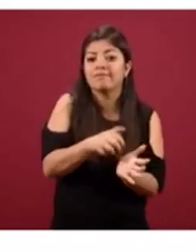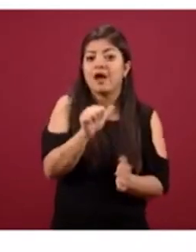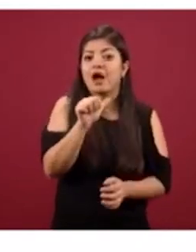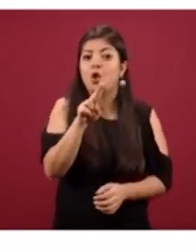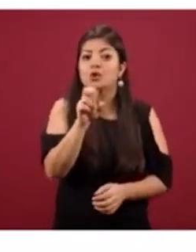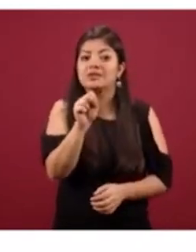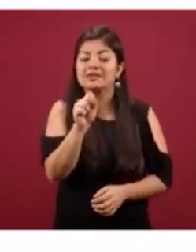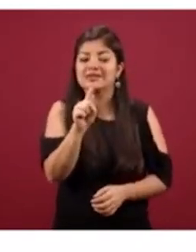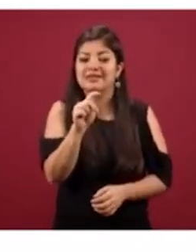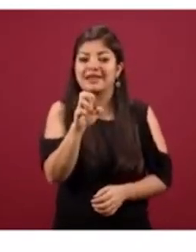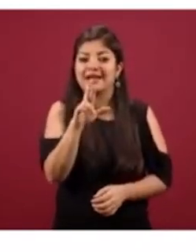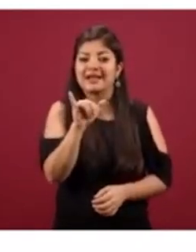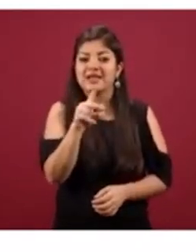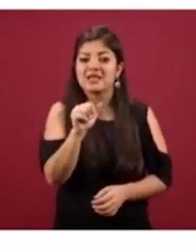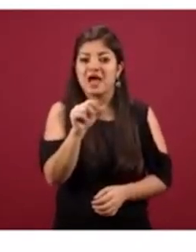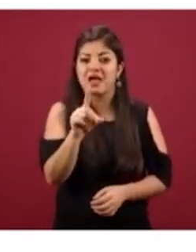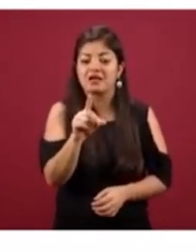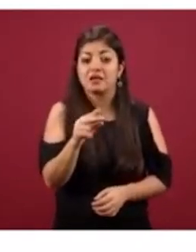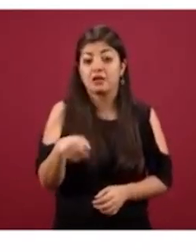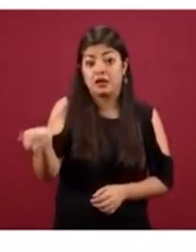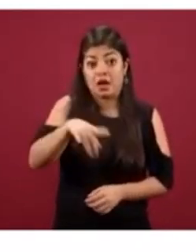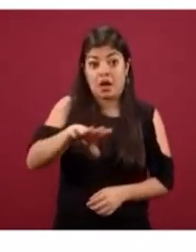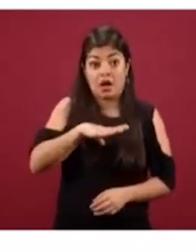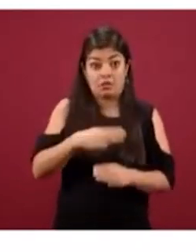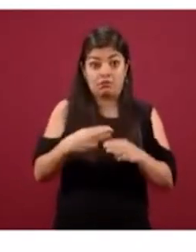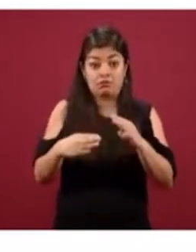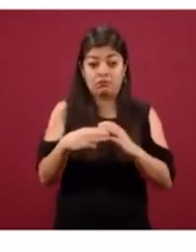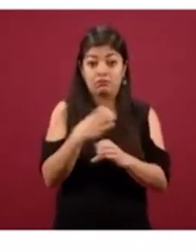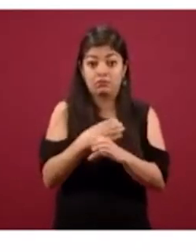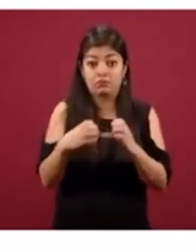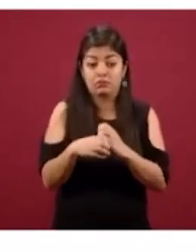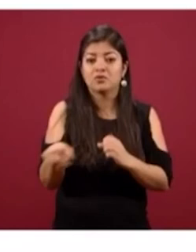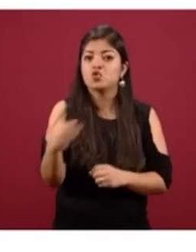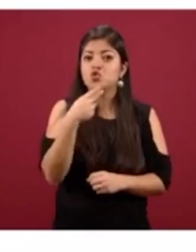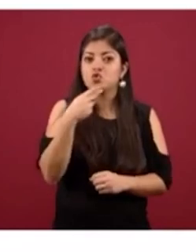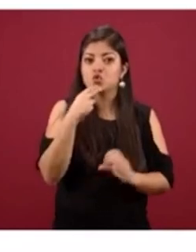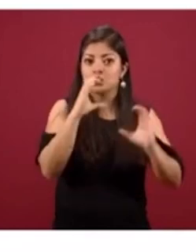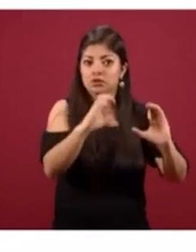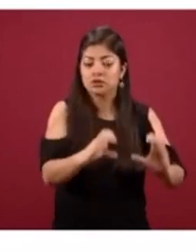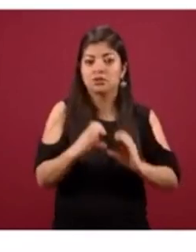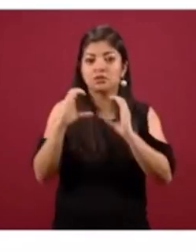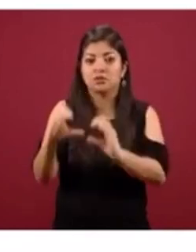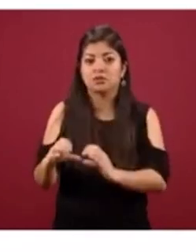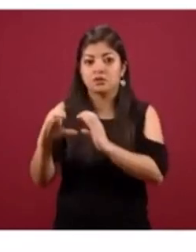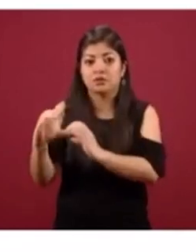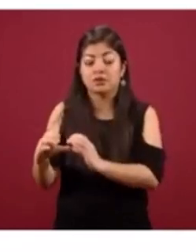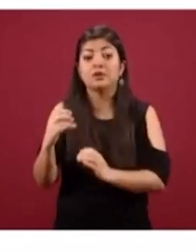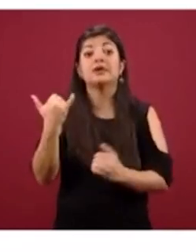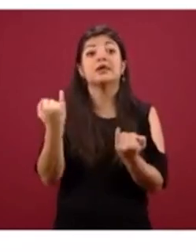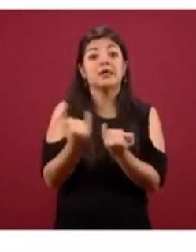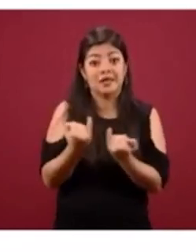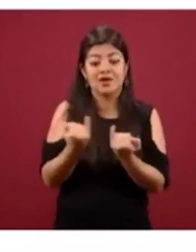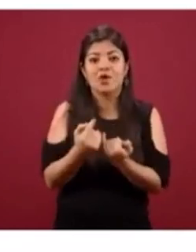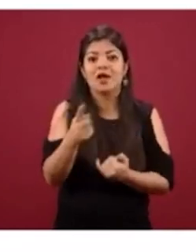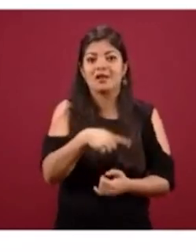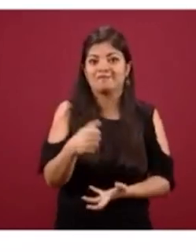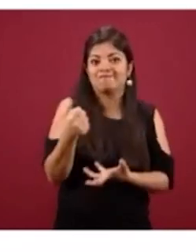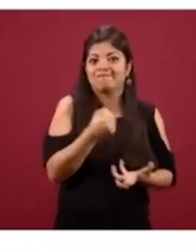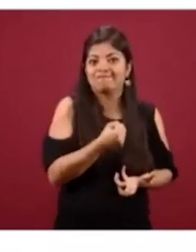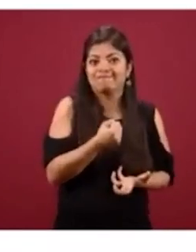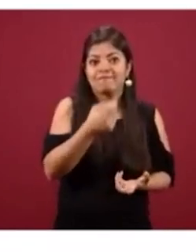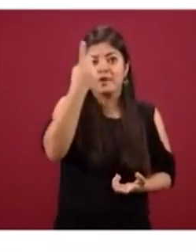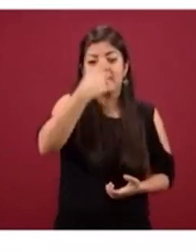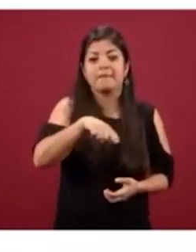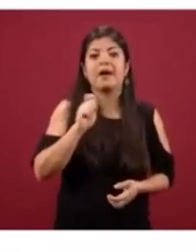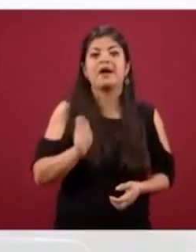de los recursos y con un presupuesto reorientado para atender la emergencia sanitaria y la